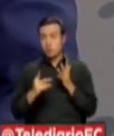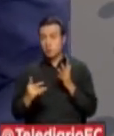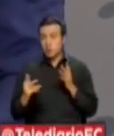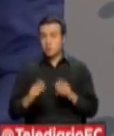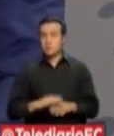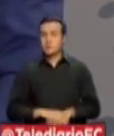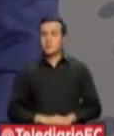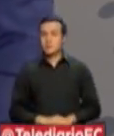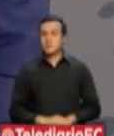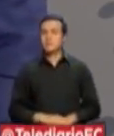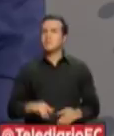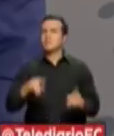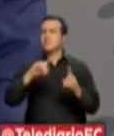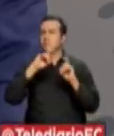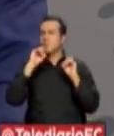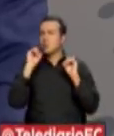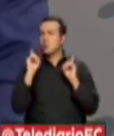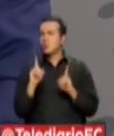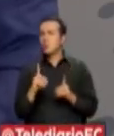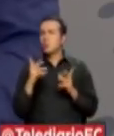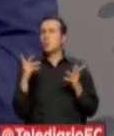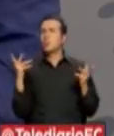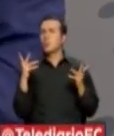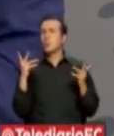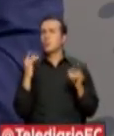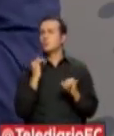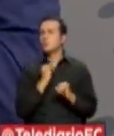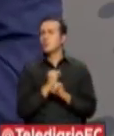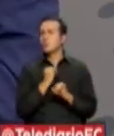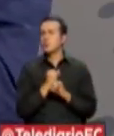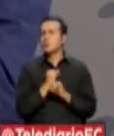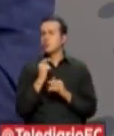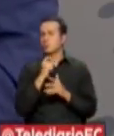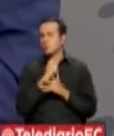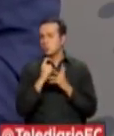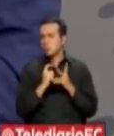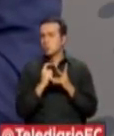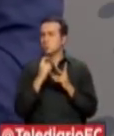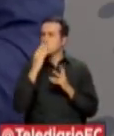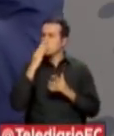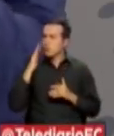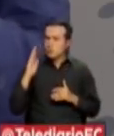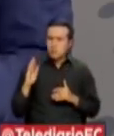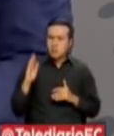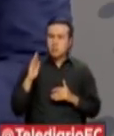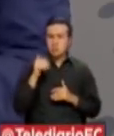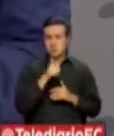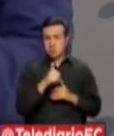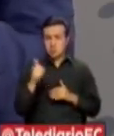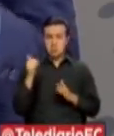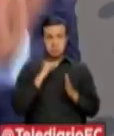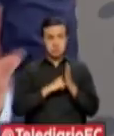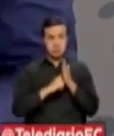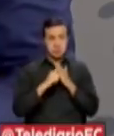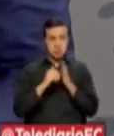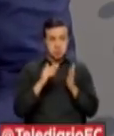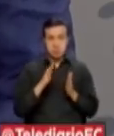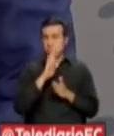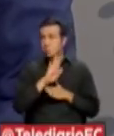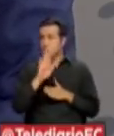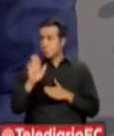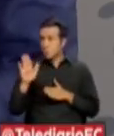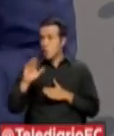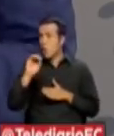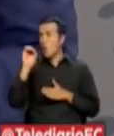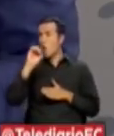el abandono la pregunta es qué clase de institucionalidad debe encarar esto son los mismos ministerios la misma estructura